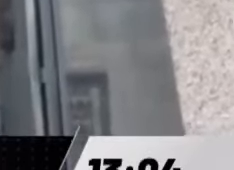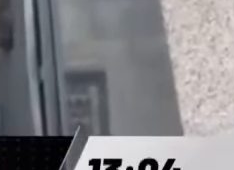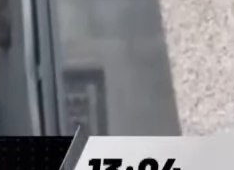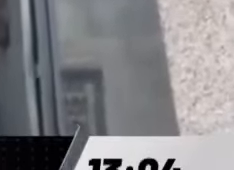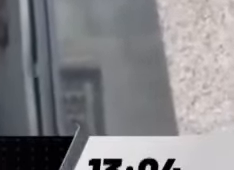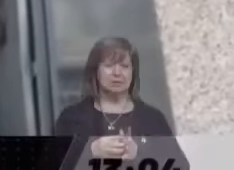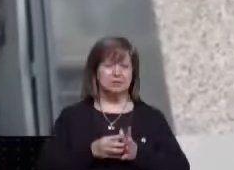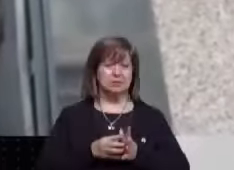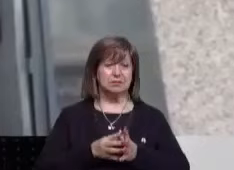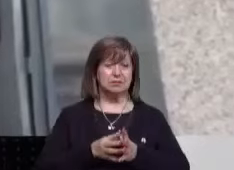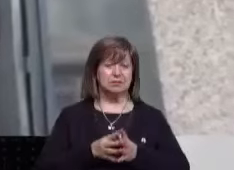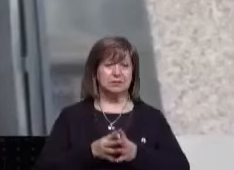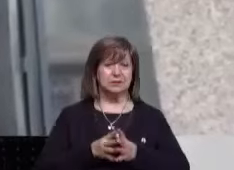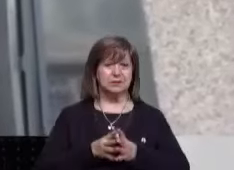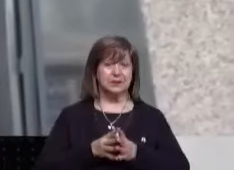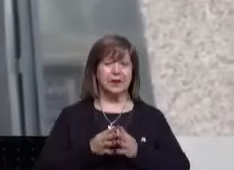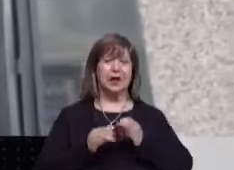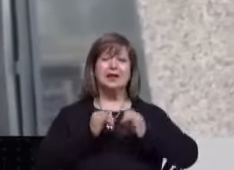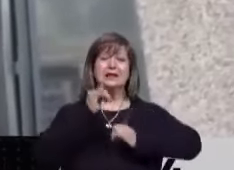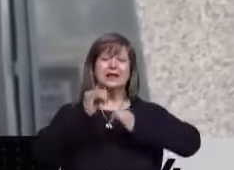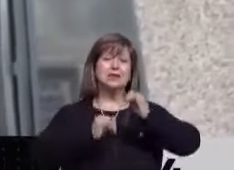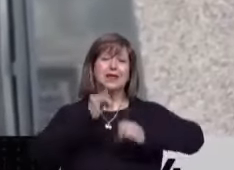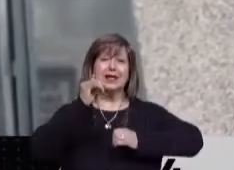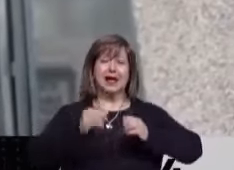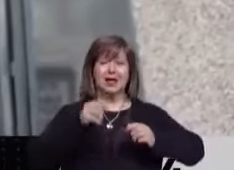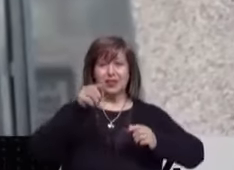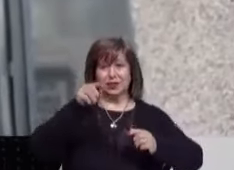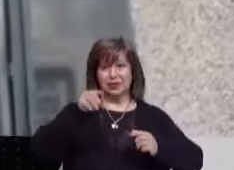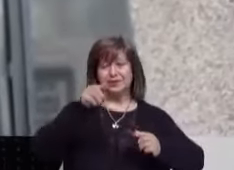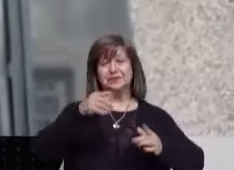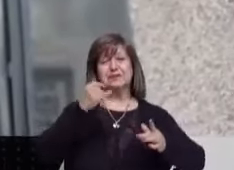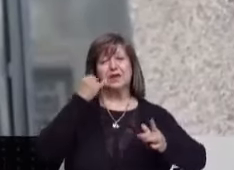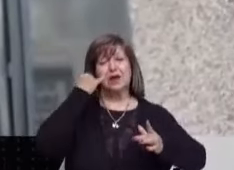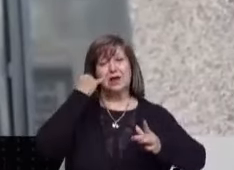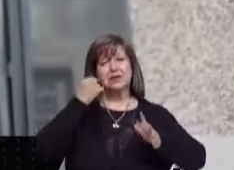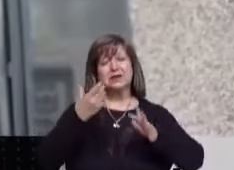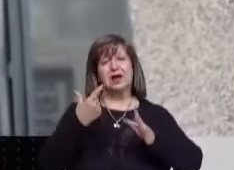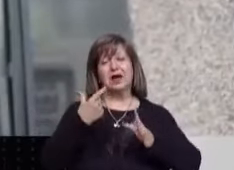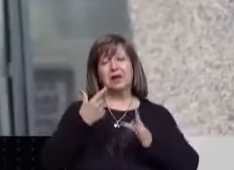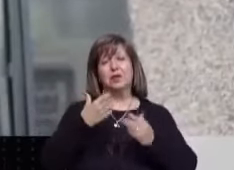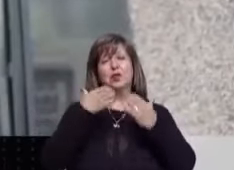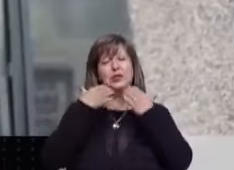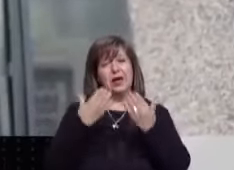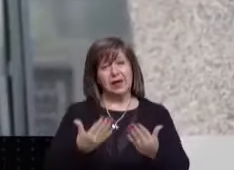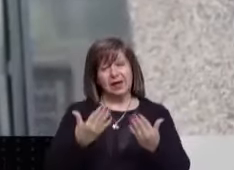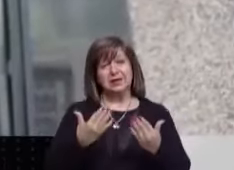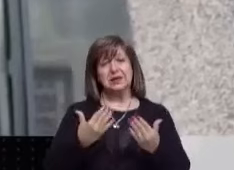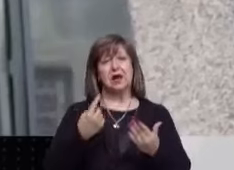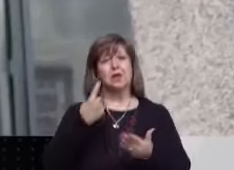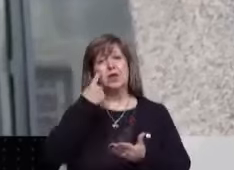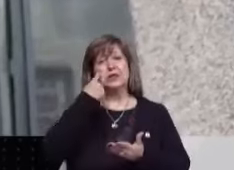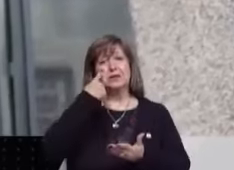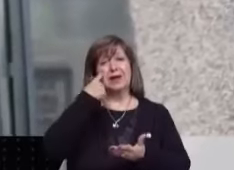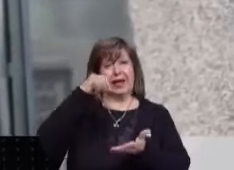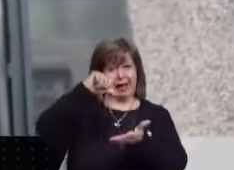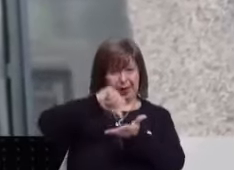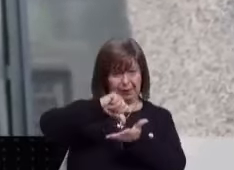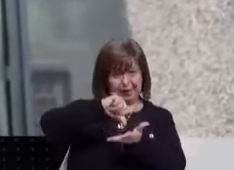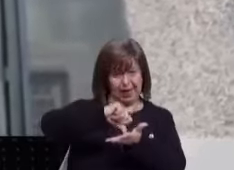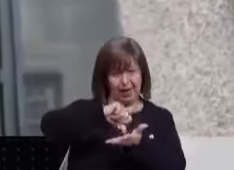otra, nos han ofrecido, tenemos cremación en el parque de descanso de Guaymallén, tenemos